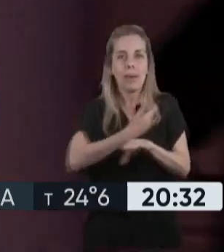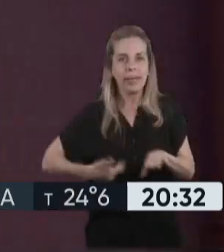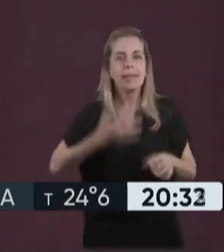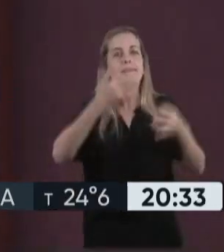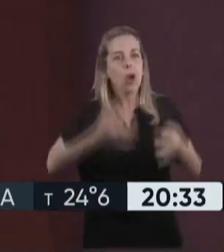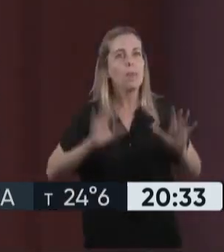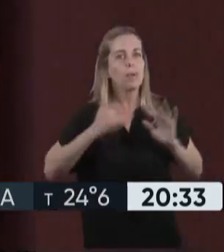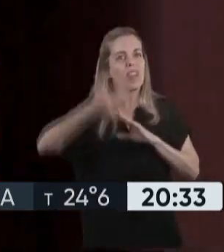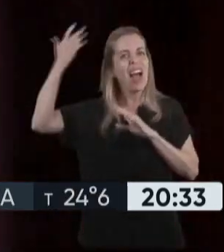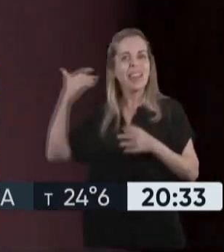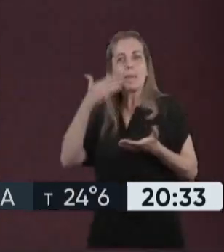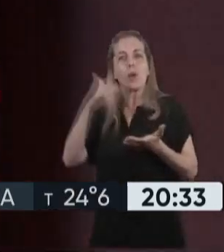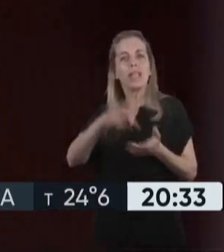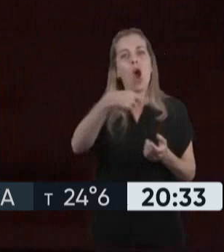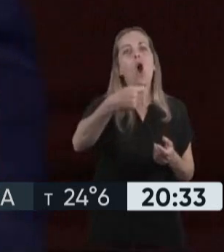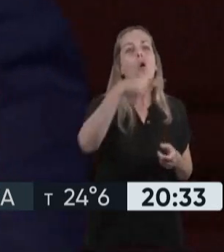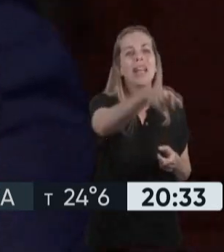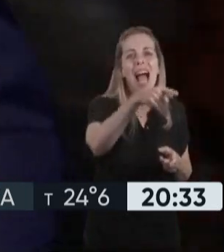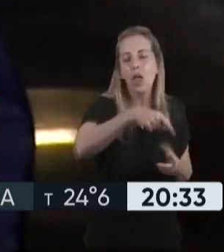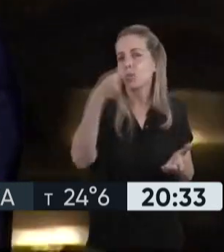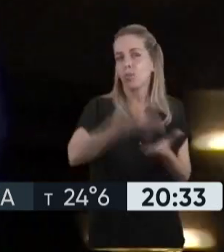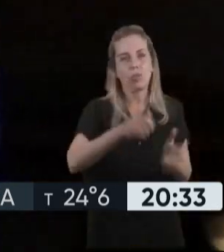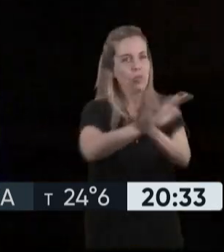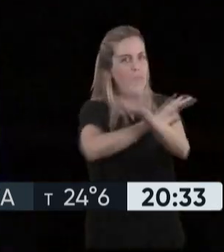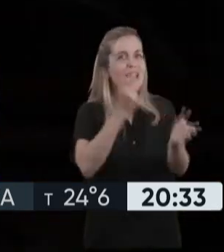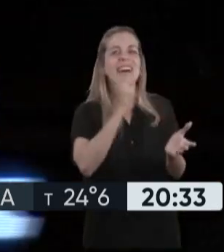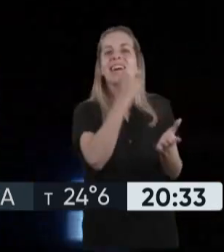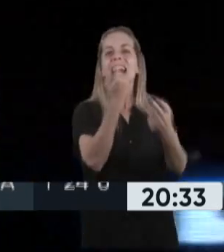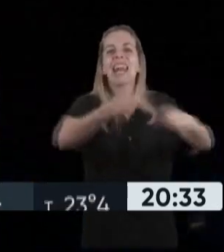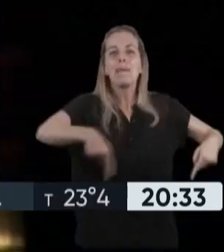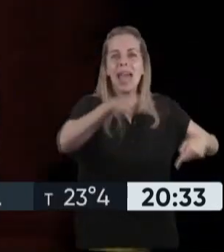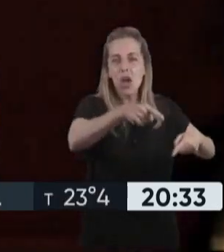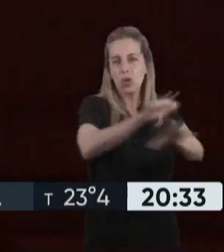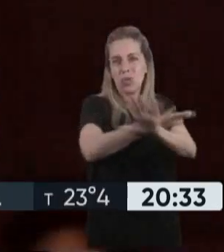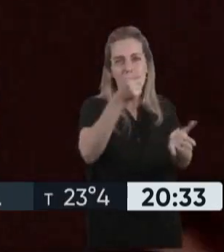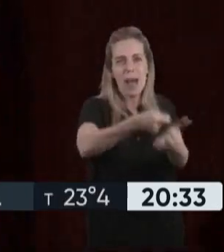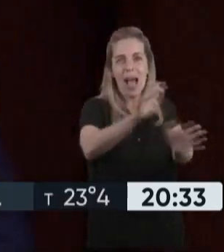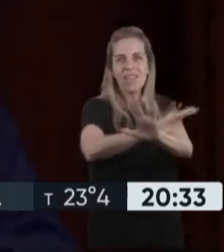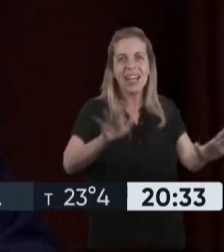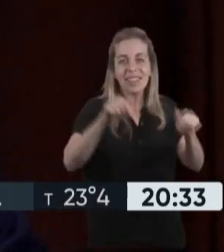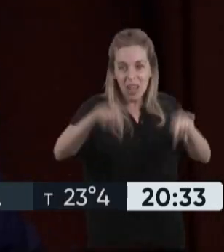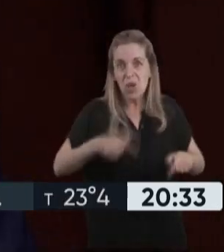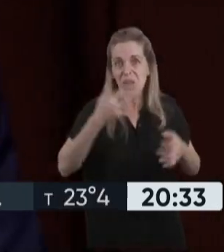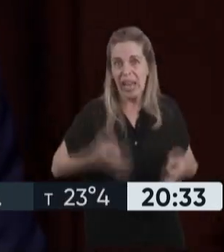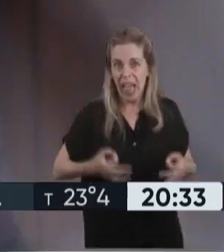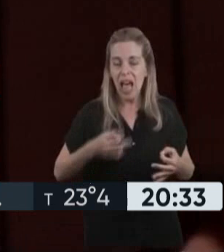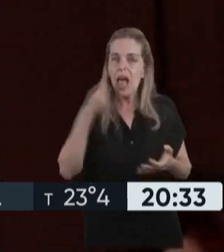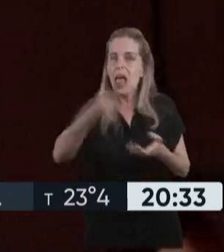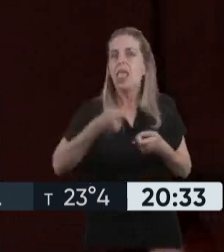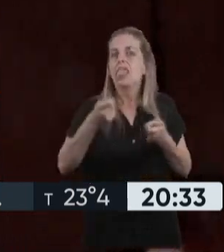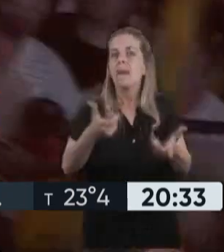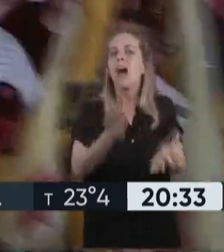a los jubilados que nunca más iban a pagar un remedio, ningún jubilado hoy paga ningún medicamento.